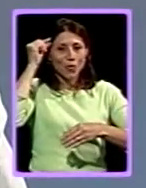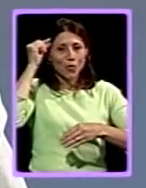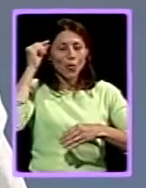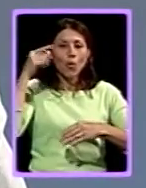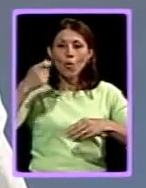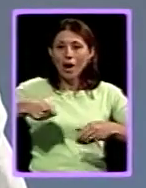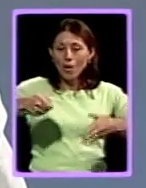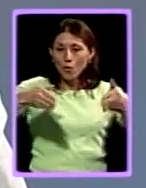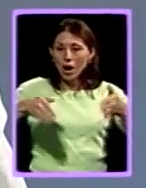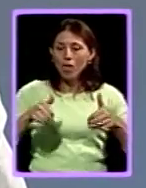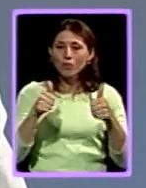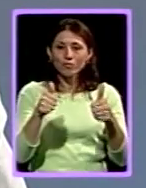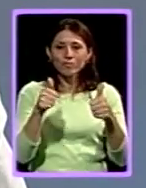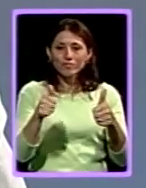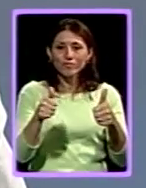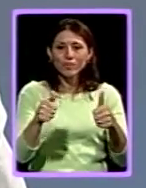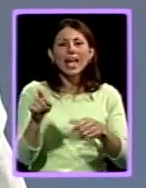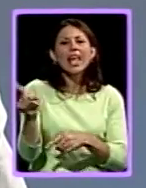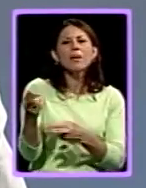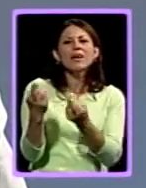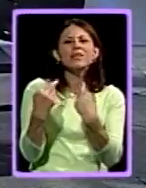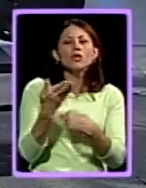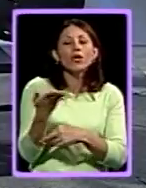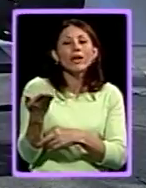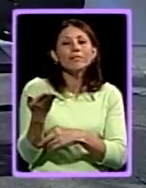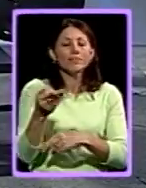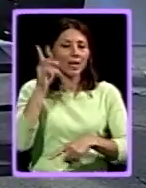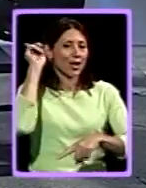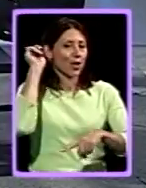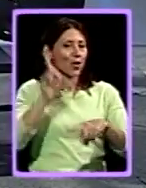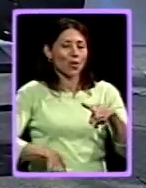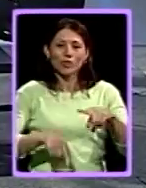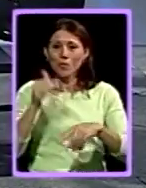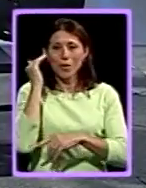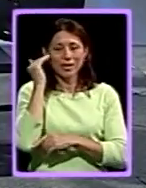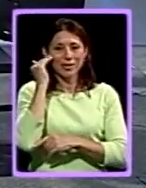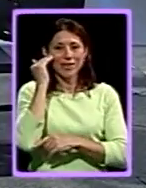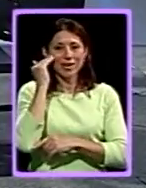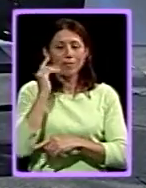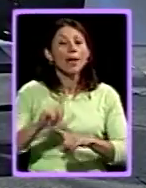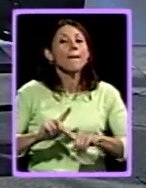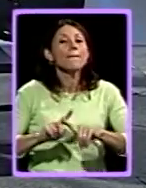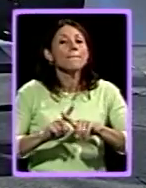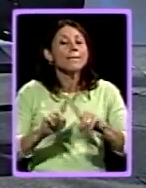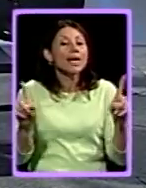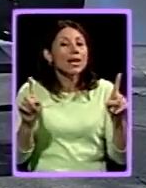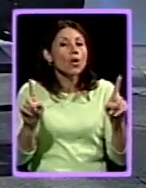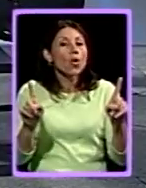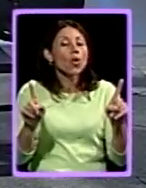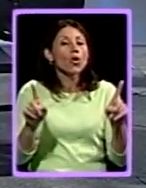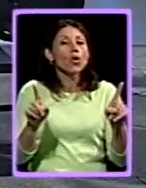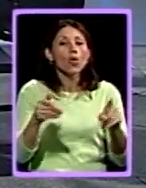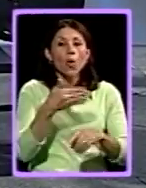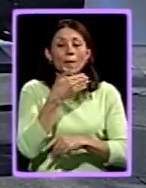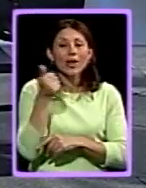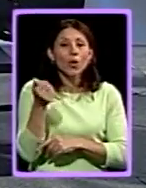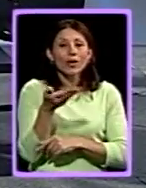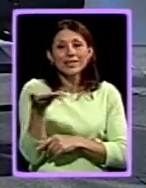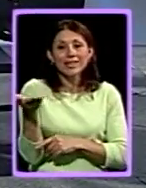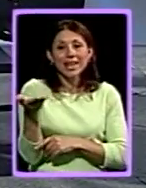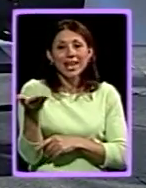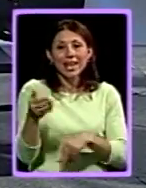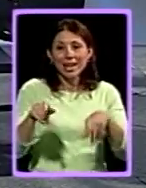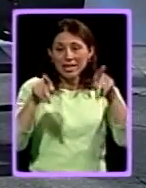es, no se puede saber, pero lo razonable es que los que no